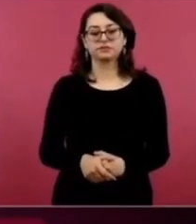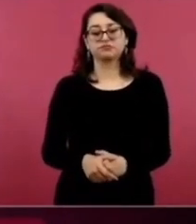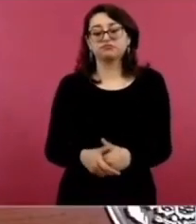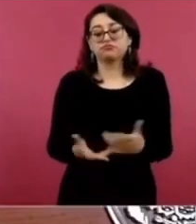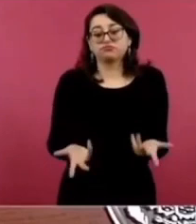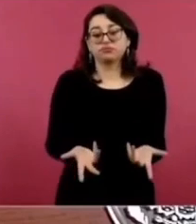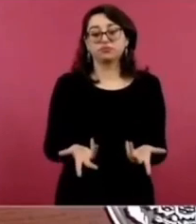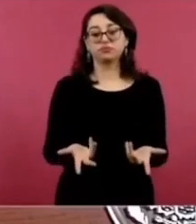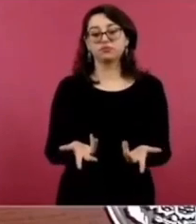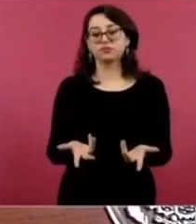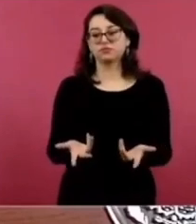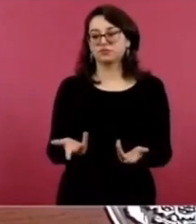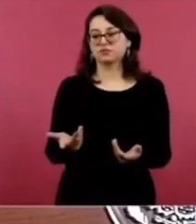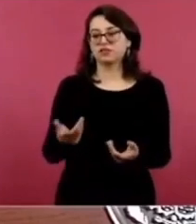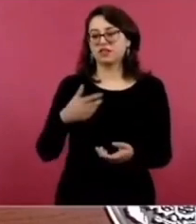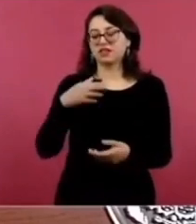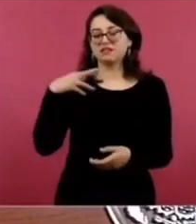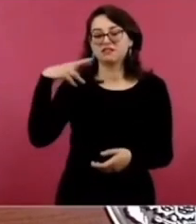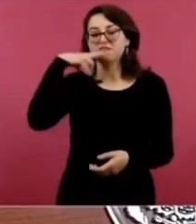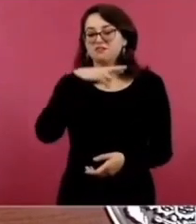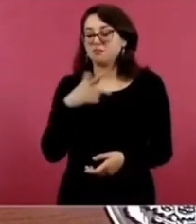de sicarios,